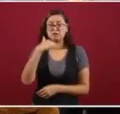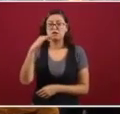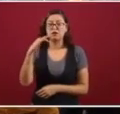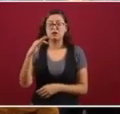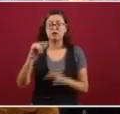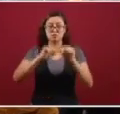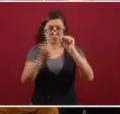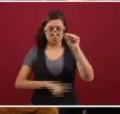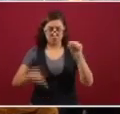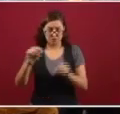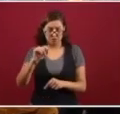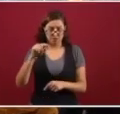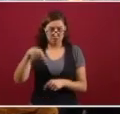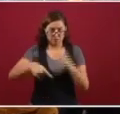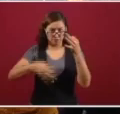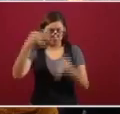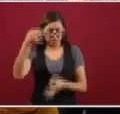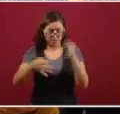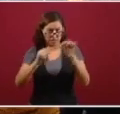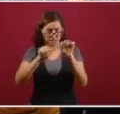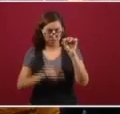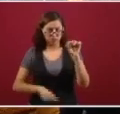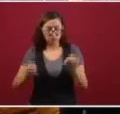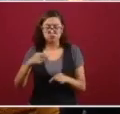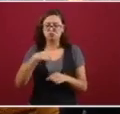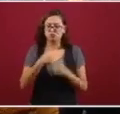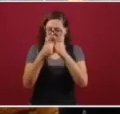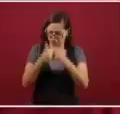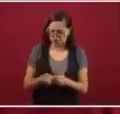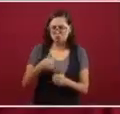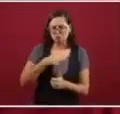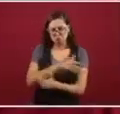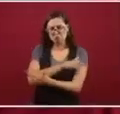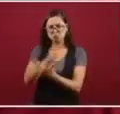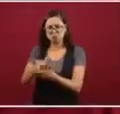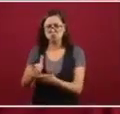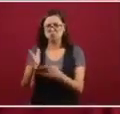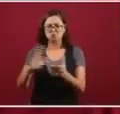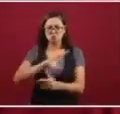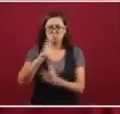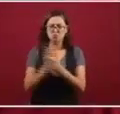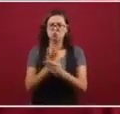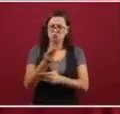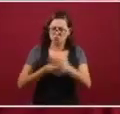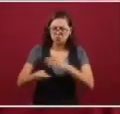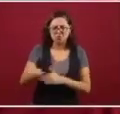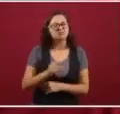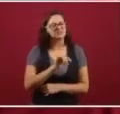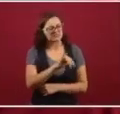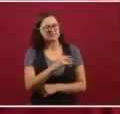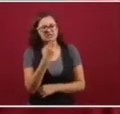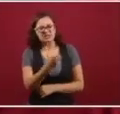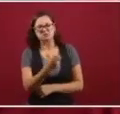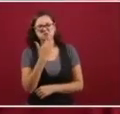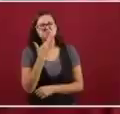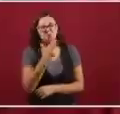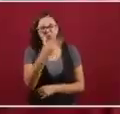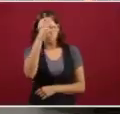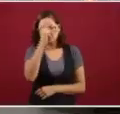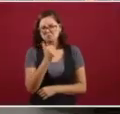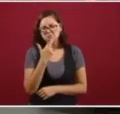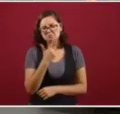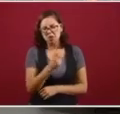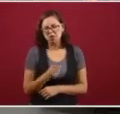de la República. Sí, aquí. Me quedo efectivamente a entregar un expediente que tengo. Eso es lo mejor, porque